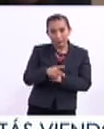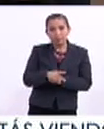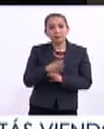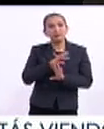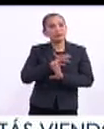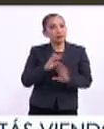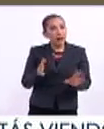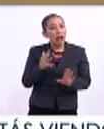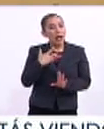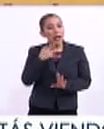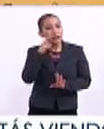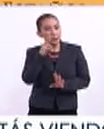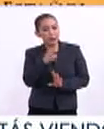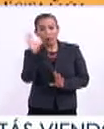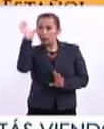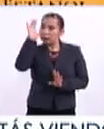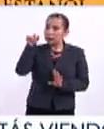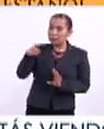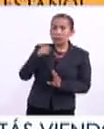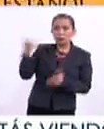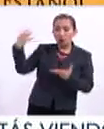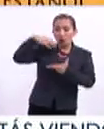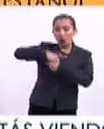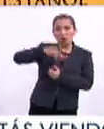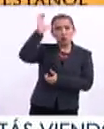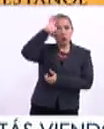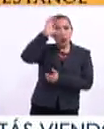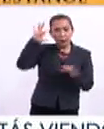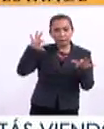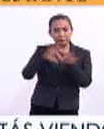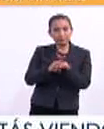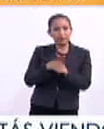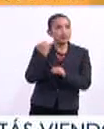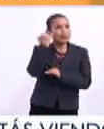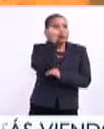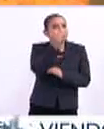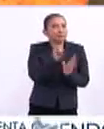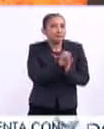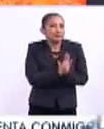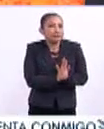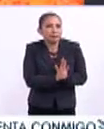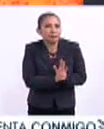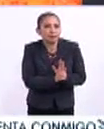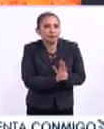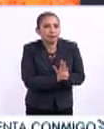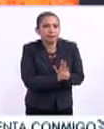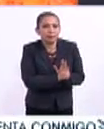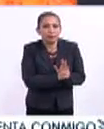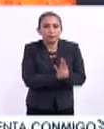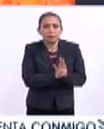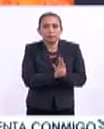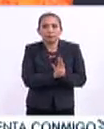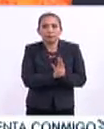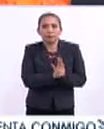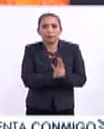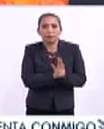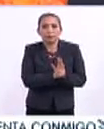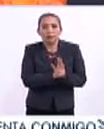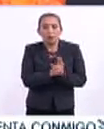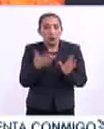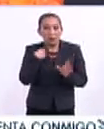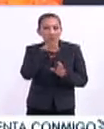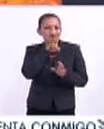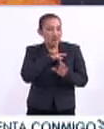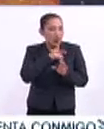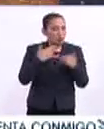que ya se toma la ciencia como parte de la cultura, ¿no? Esta idea como pues de una falsa partición